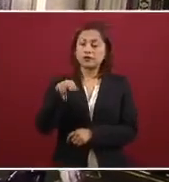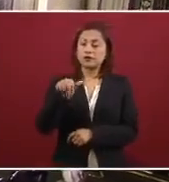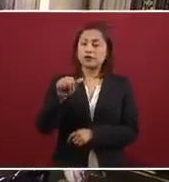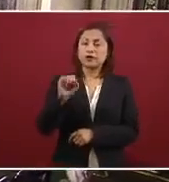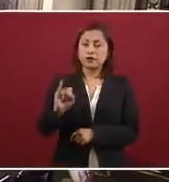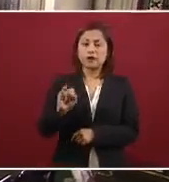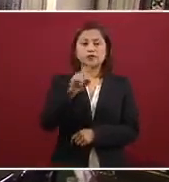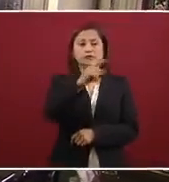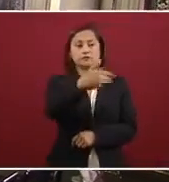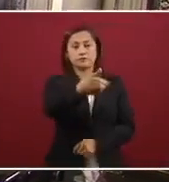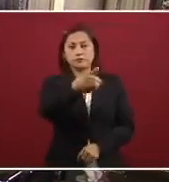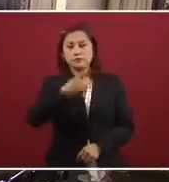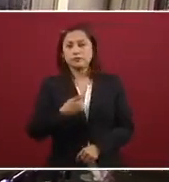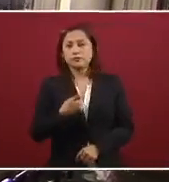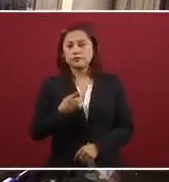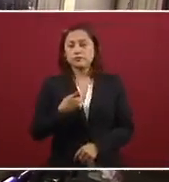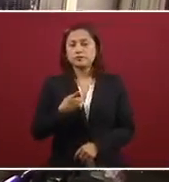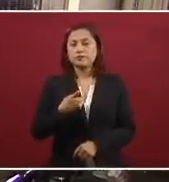donde me piden